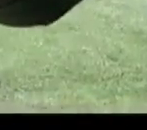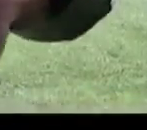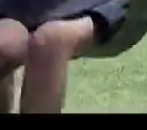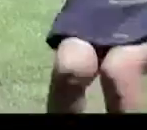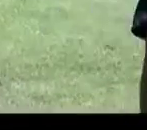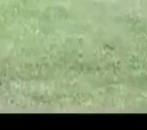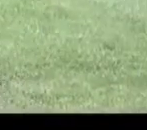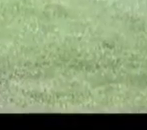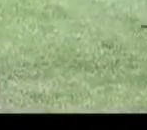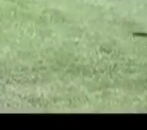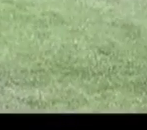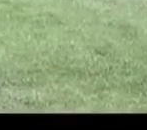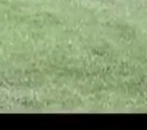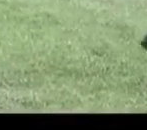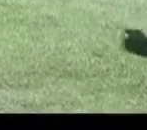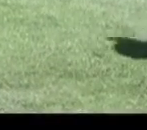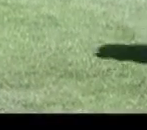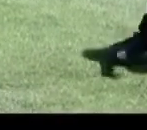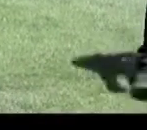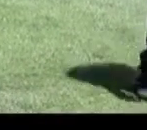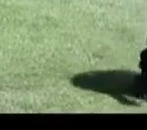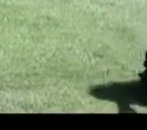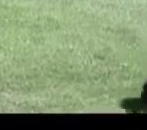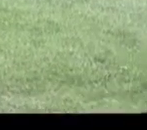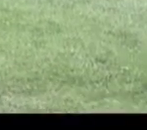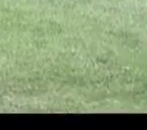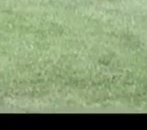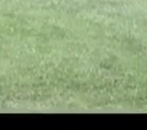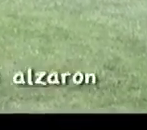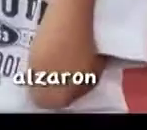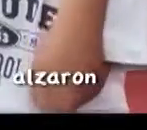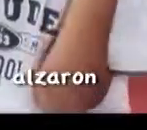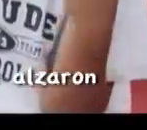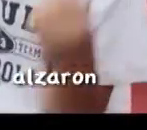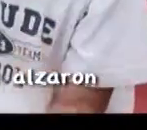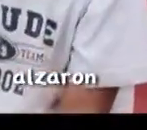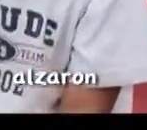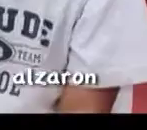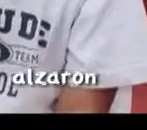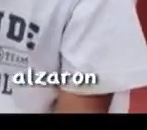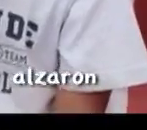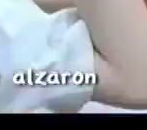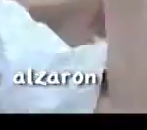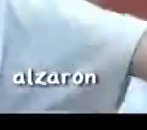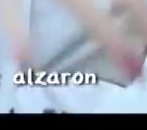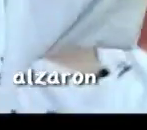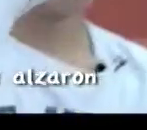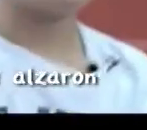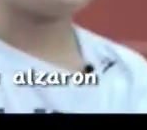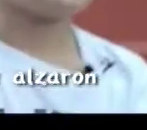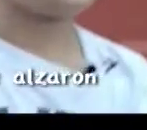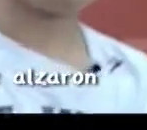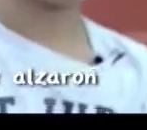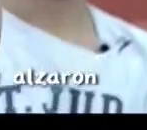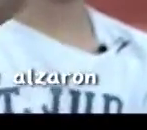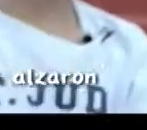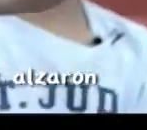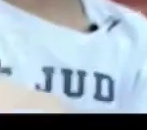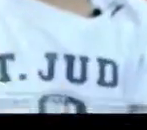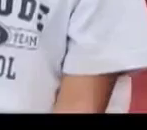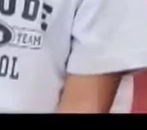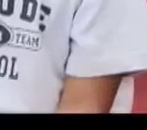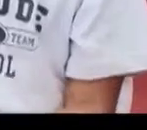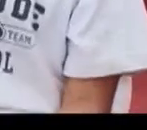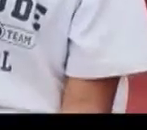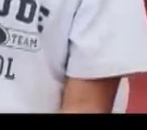ella nunca se va a rendir. En preescolar, tiré los bastones en el